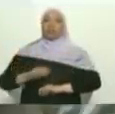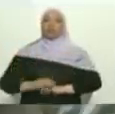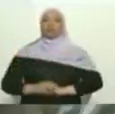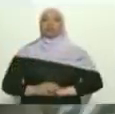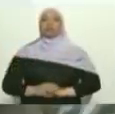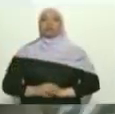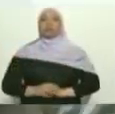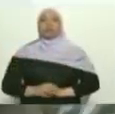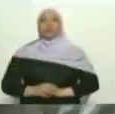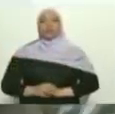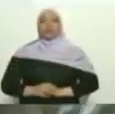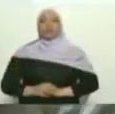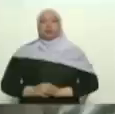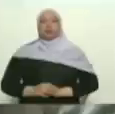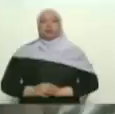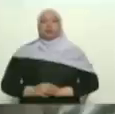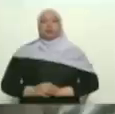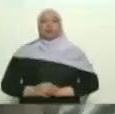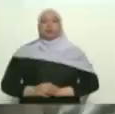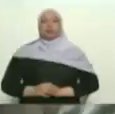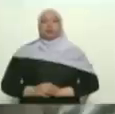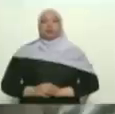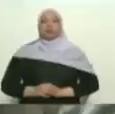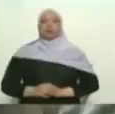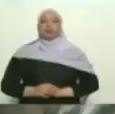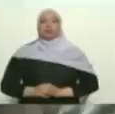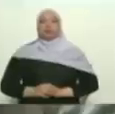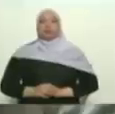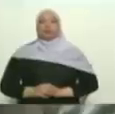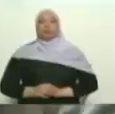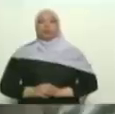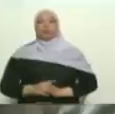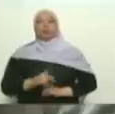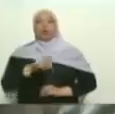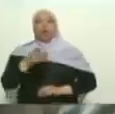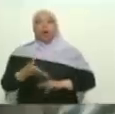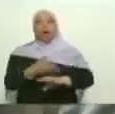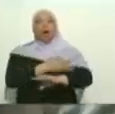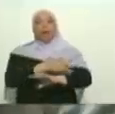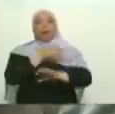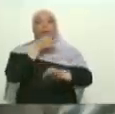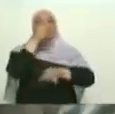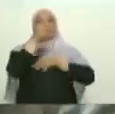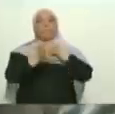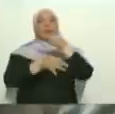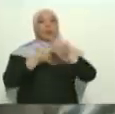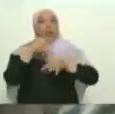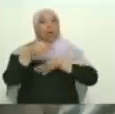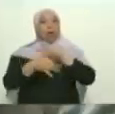venezolana. Porque, como ya lo explicamos la semana pasada,